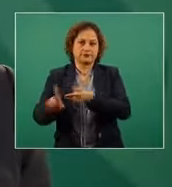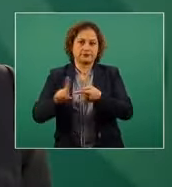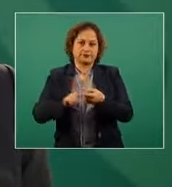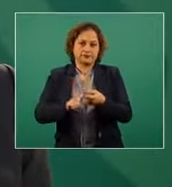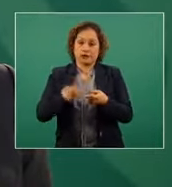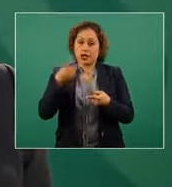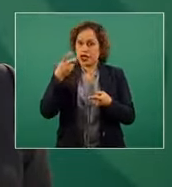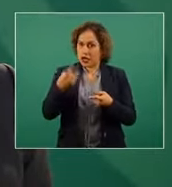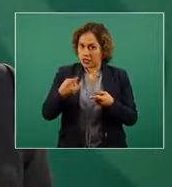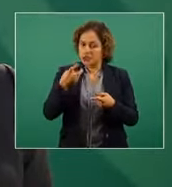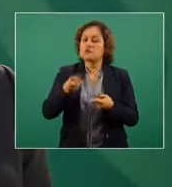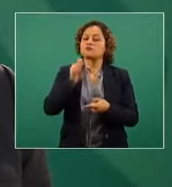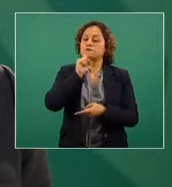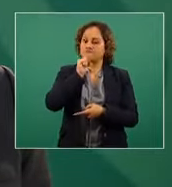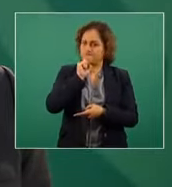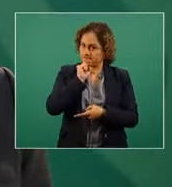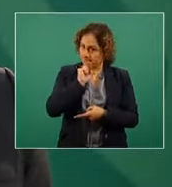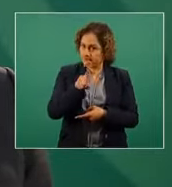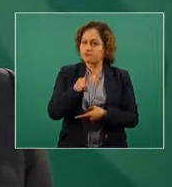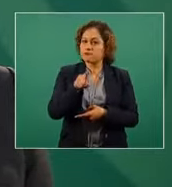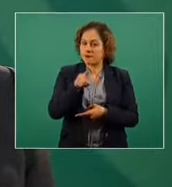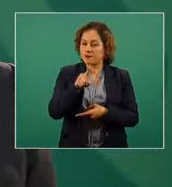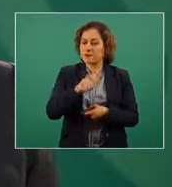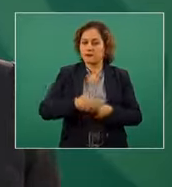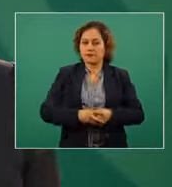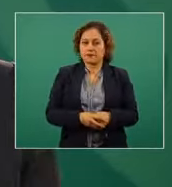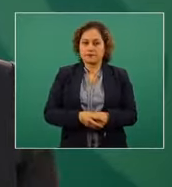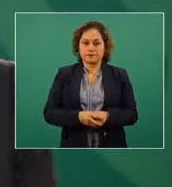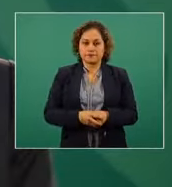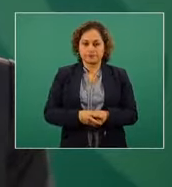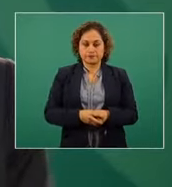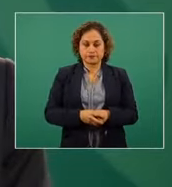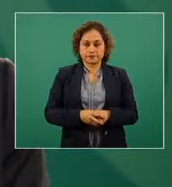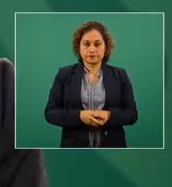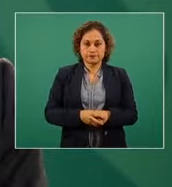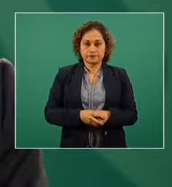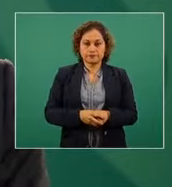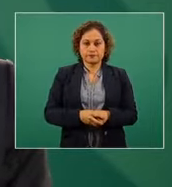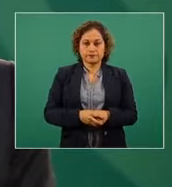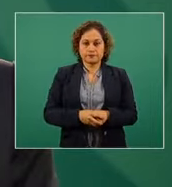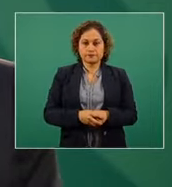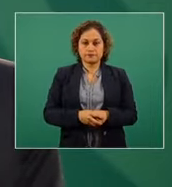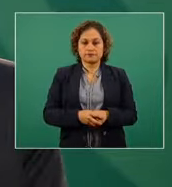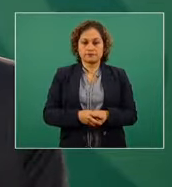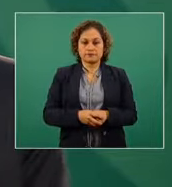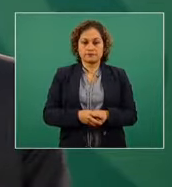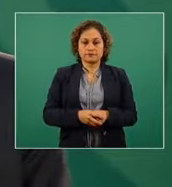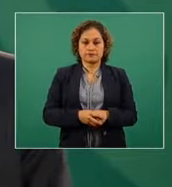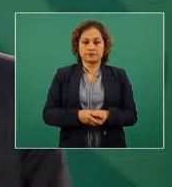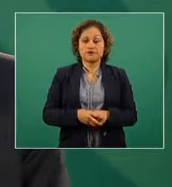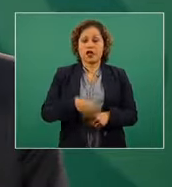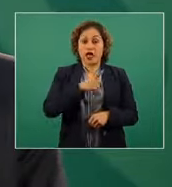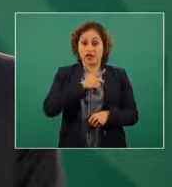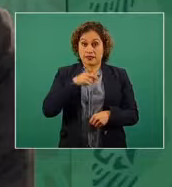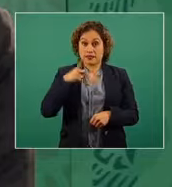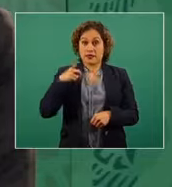también si no se combate el